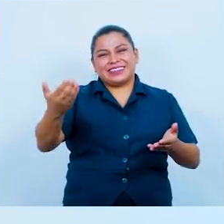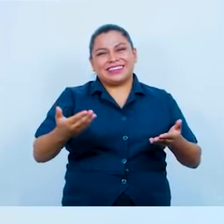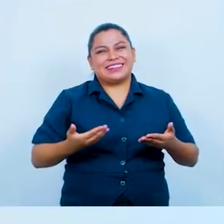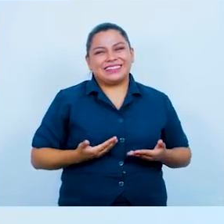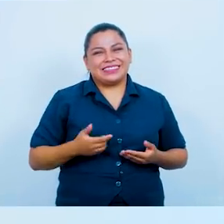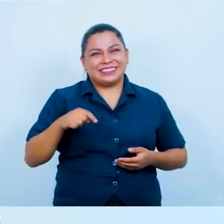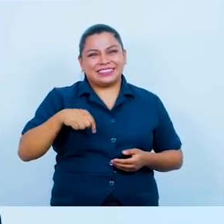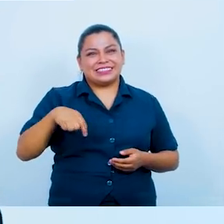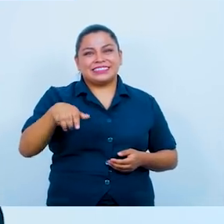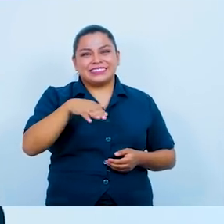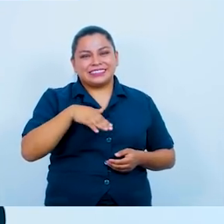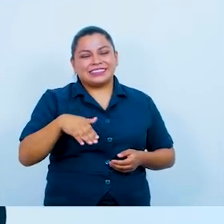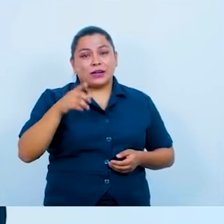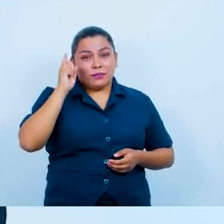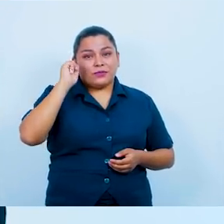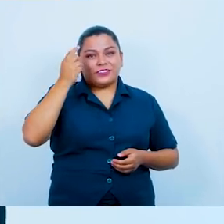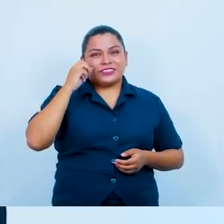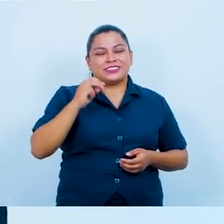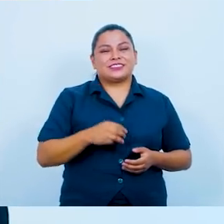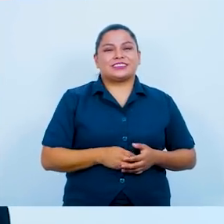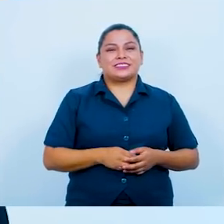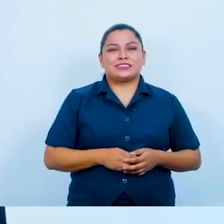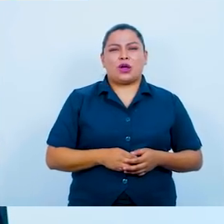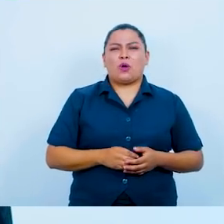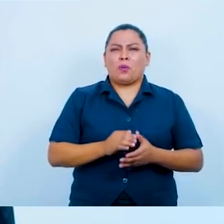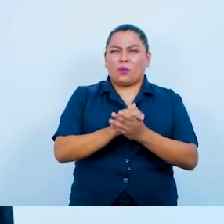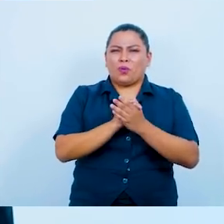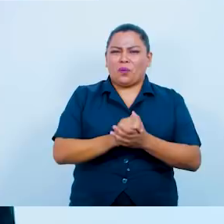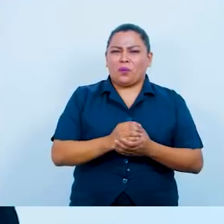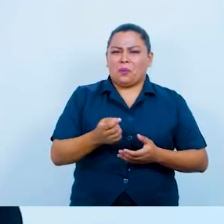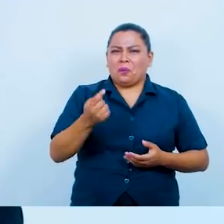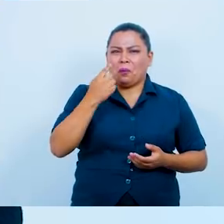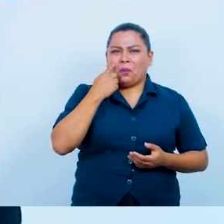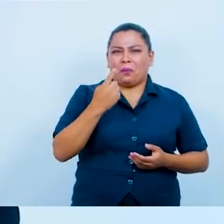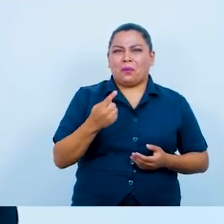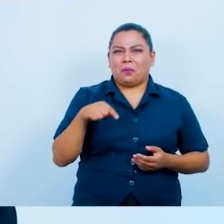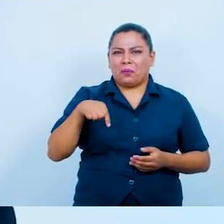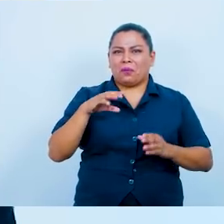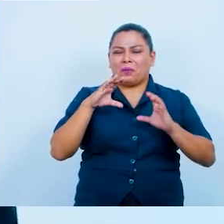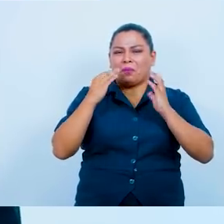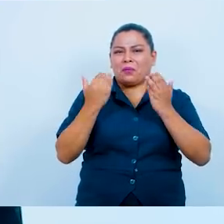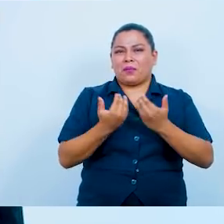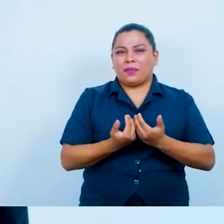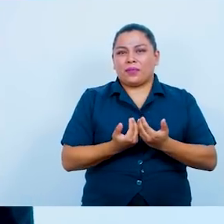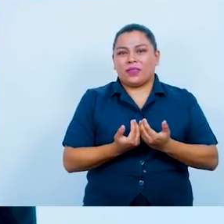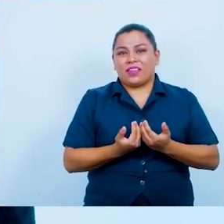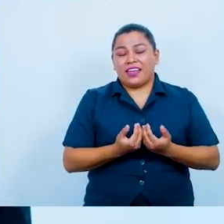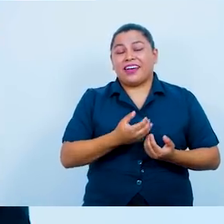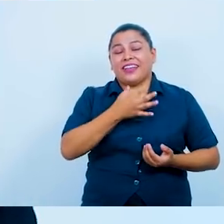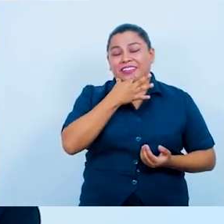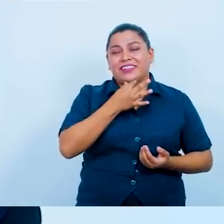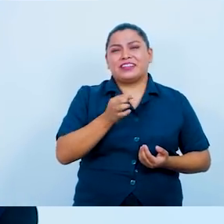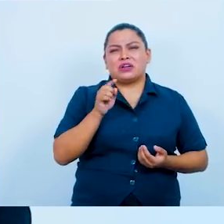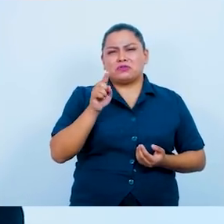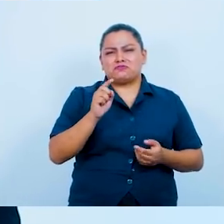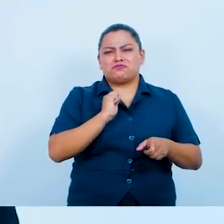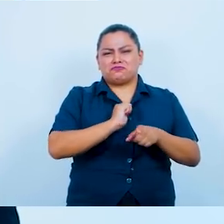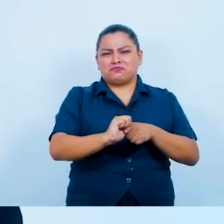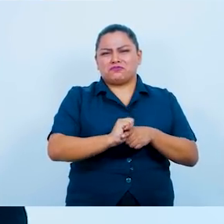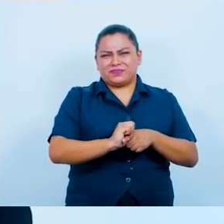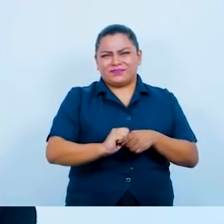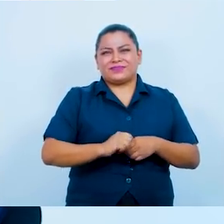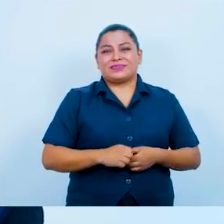Bienvenido a este espacio, profesor Mauricio. Qué gusto tenerle por acá. Sin duda se ha puesto las pilas